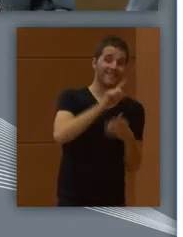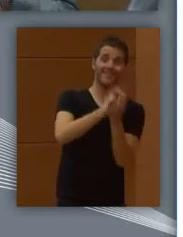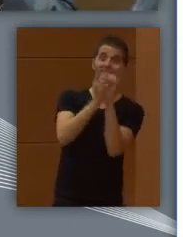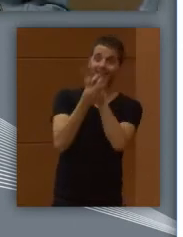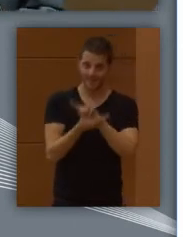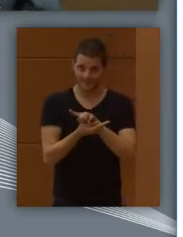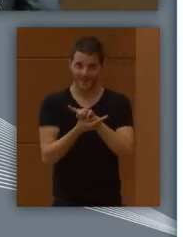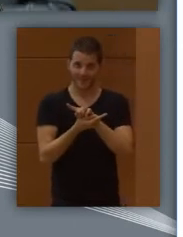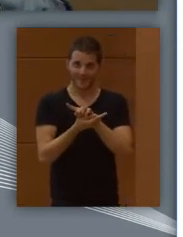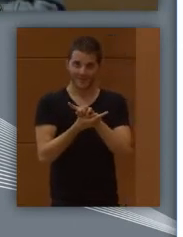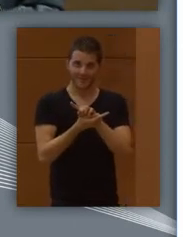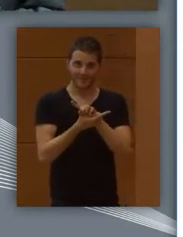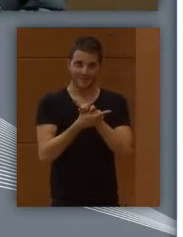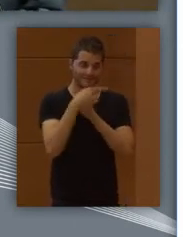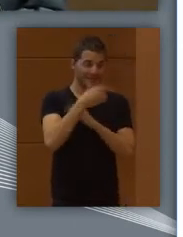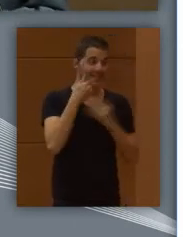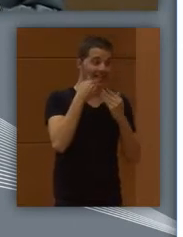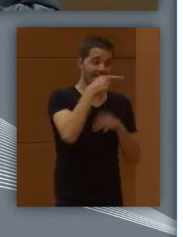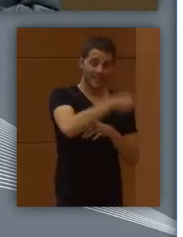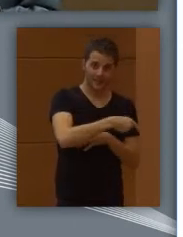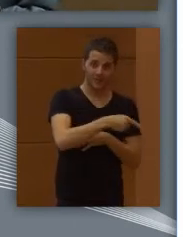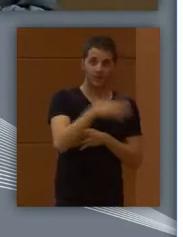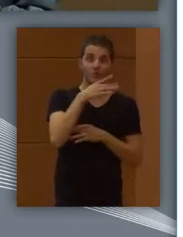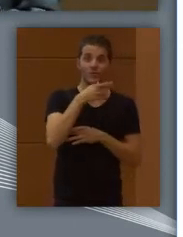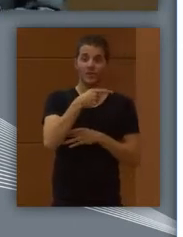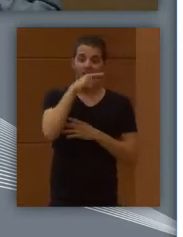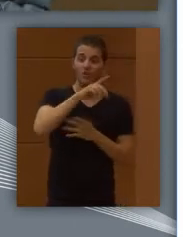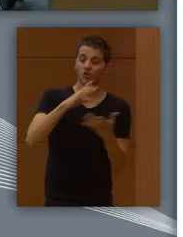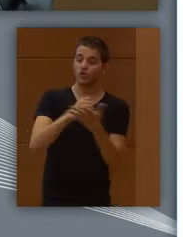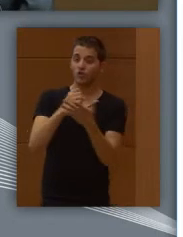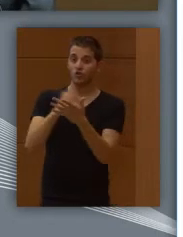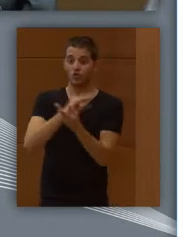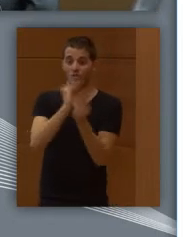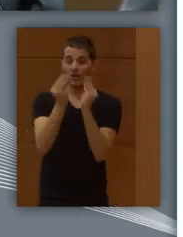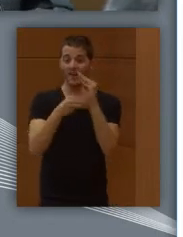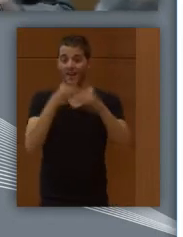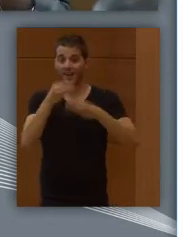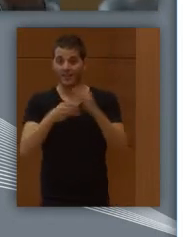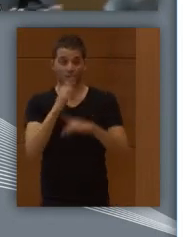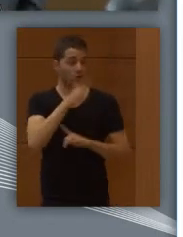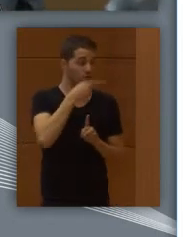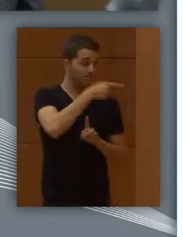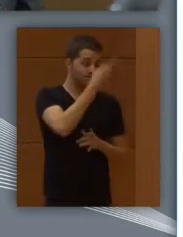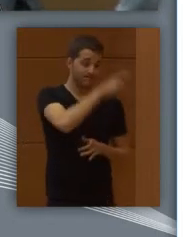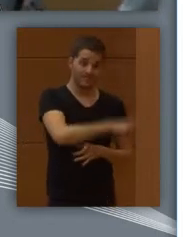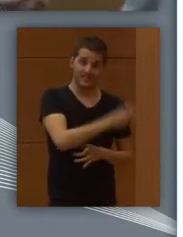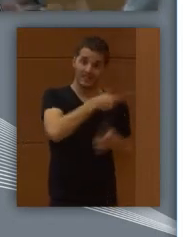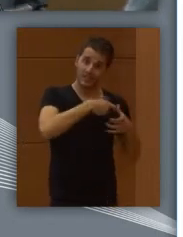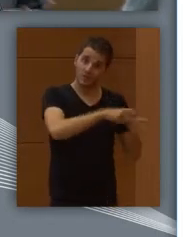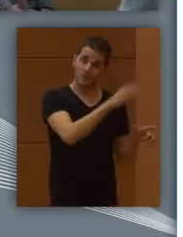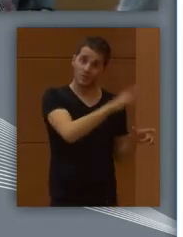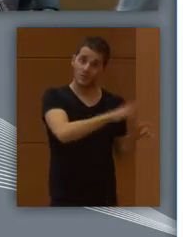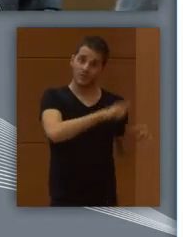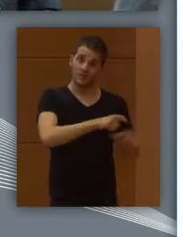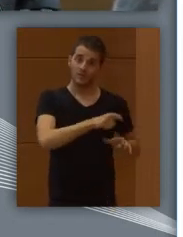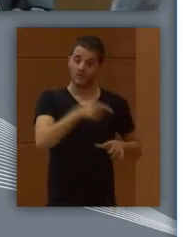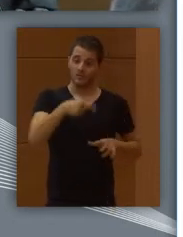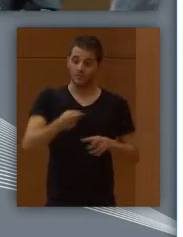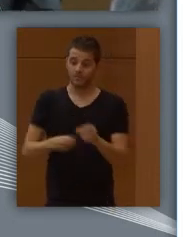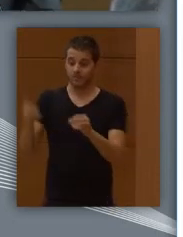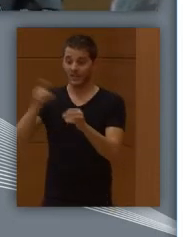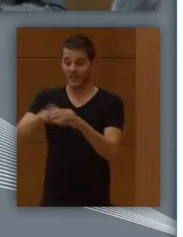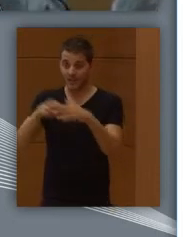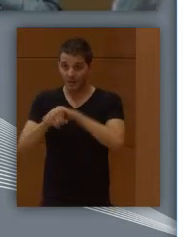innovación. Porque todo lo que se haga para que esas personas puedan participar de ese progreso y de esa ciudad inteligente y accesiva